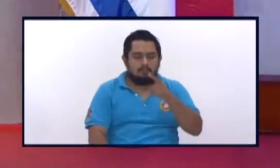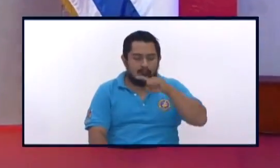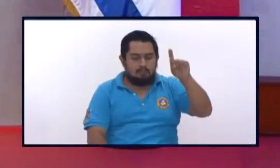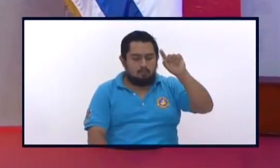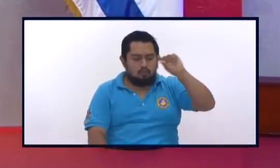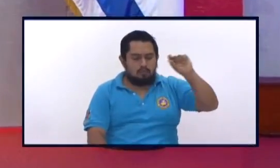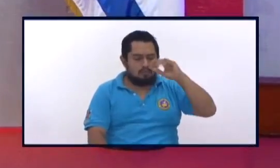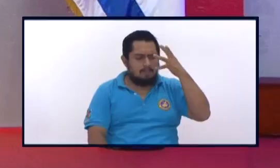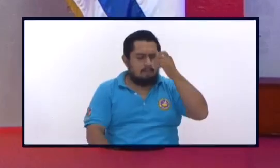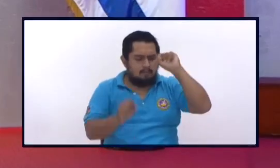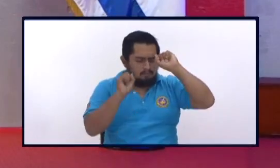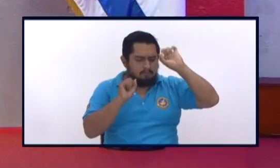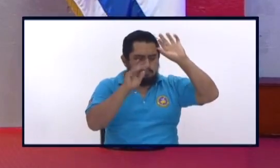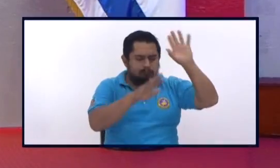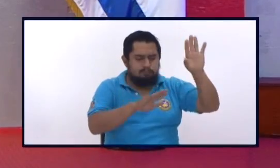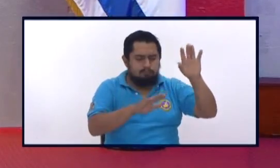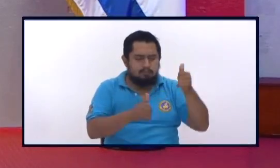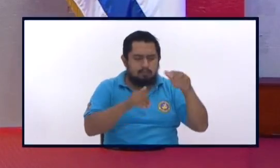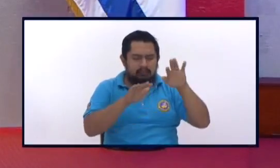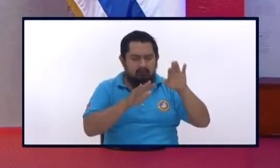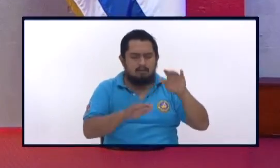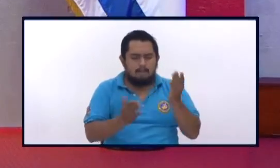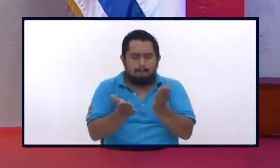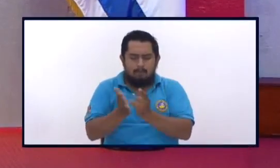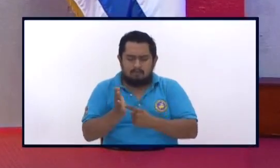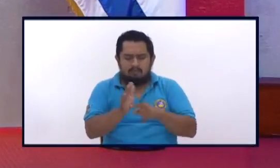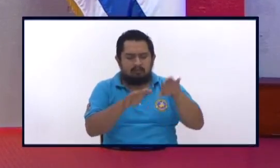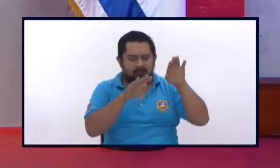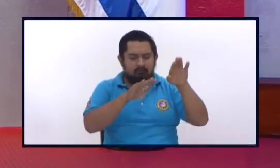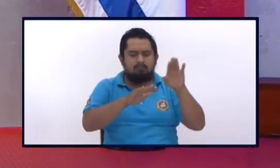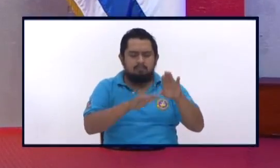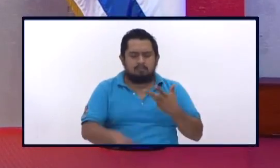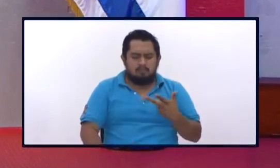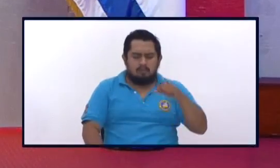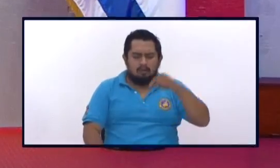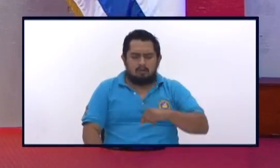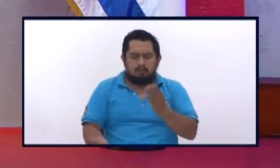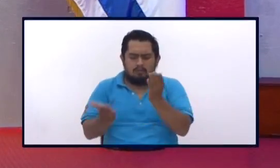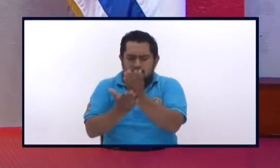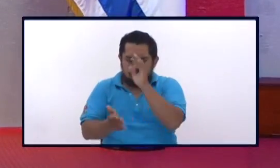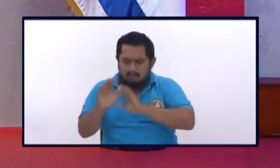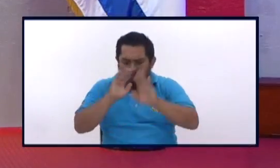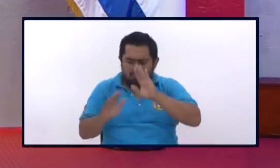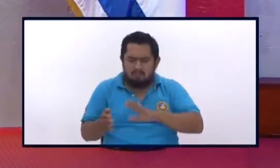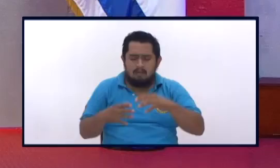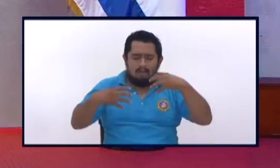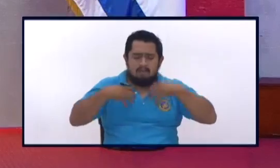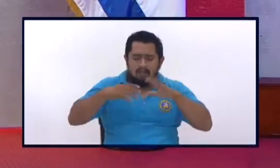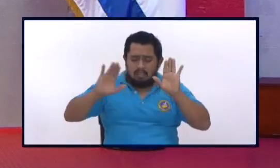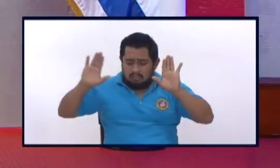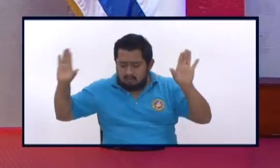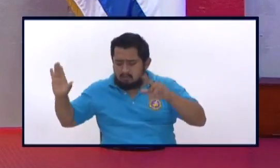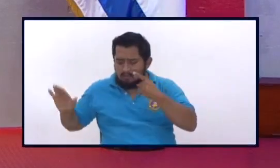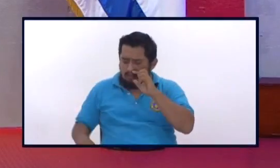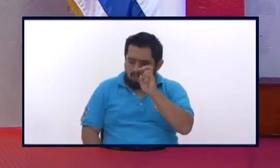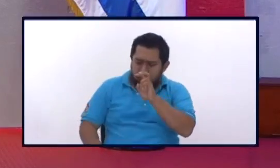tu nombre padre celestial gracias por tu palabra gracias porque hoy hemos hecho una analogía de la vida de sansón